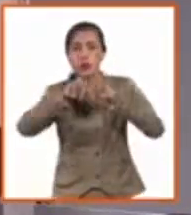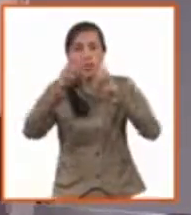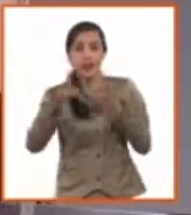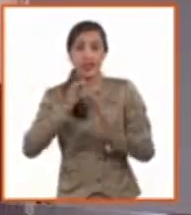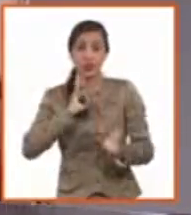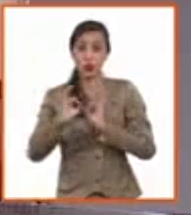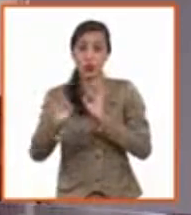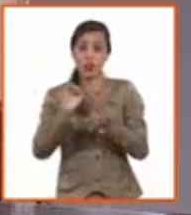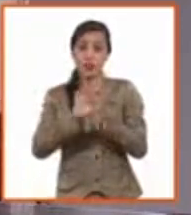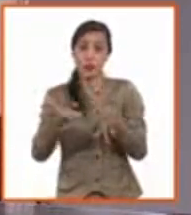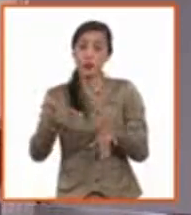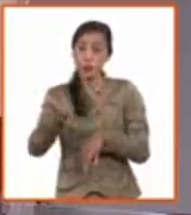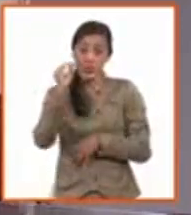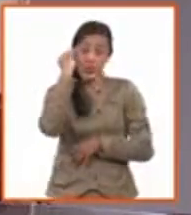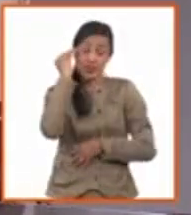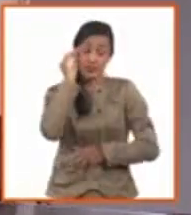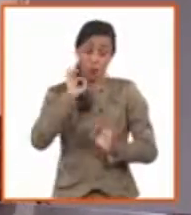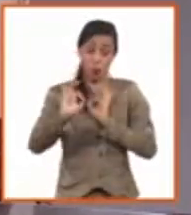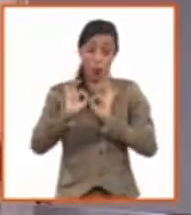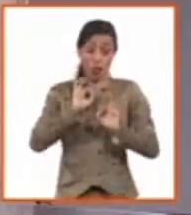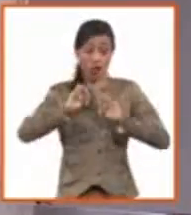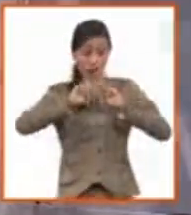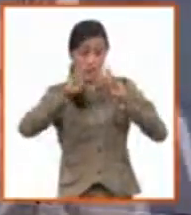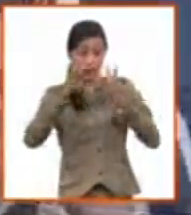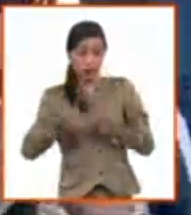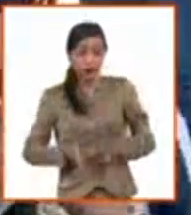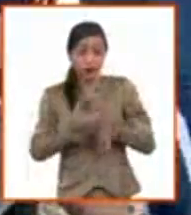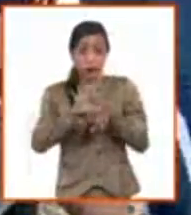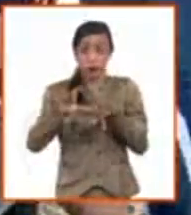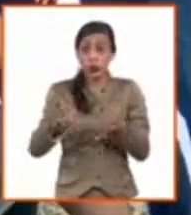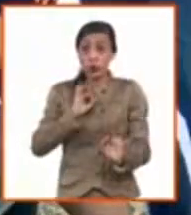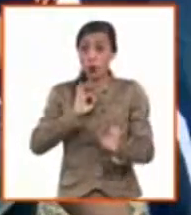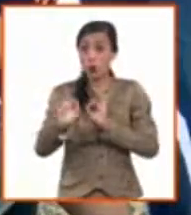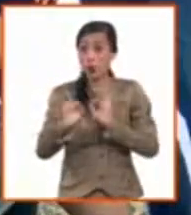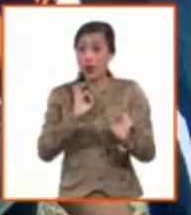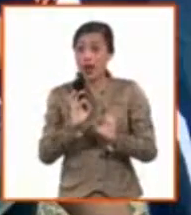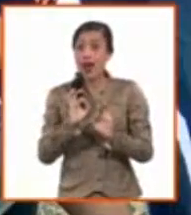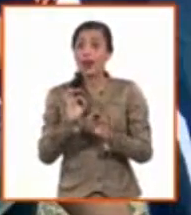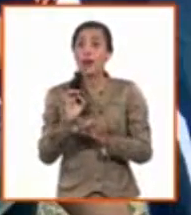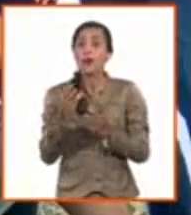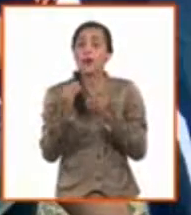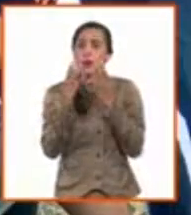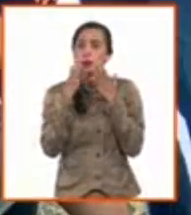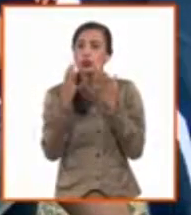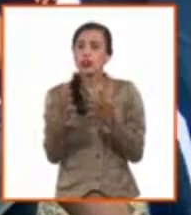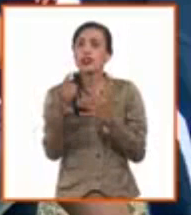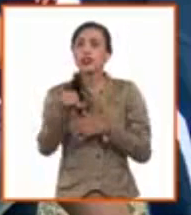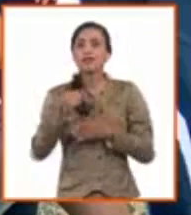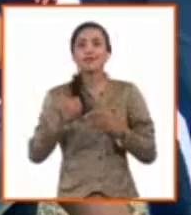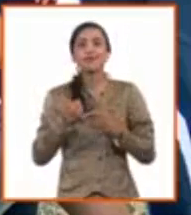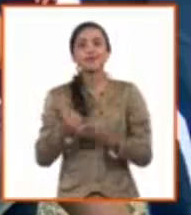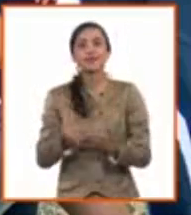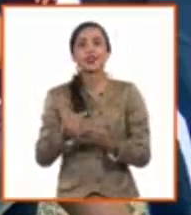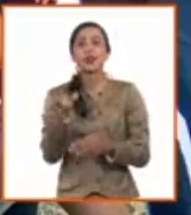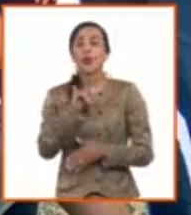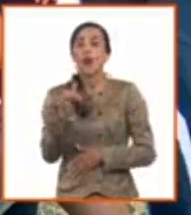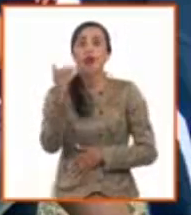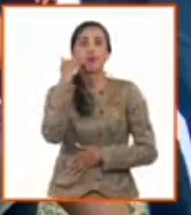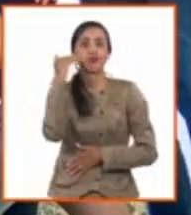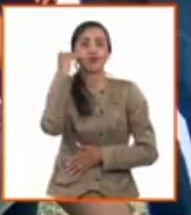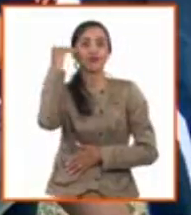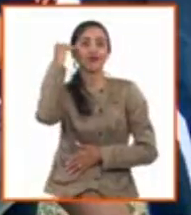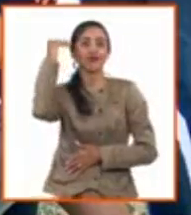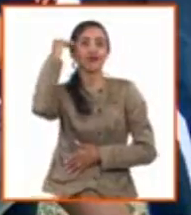porque bueno tú sabes que el tema de la ciberseguridad y la seguridad informática es de vital importancia y esto ha contribuido también a la